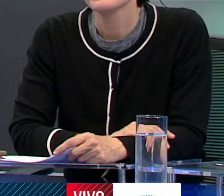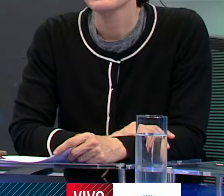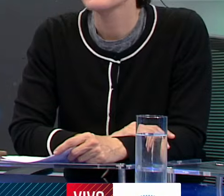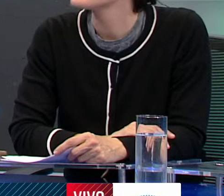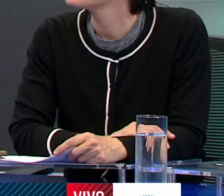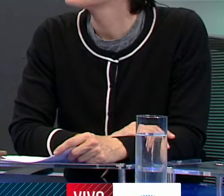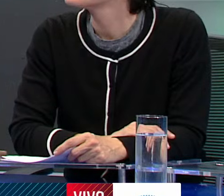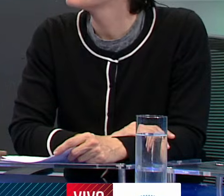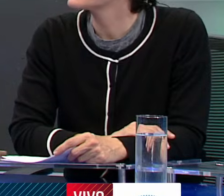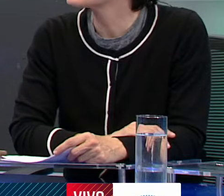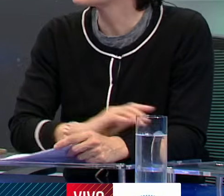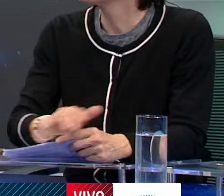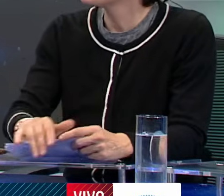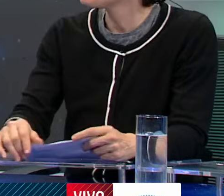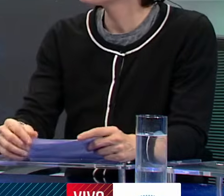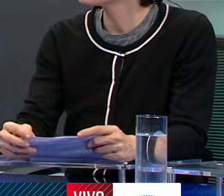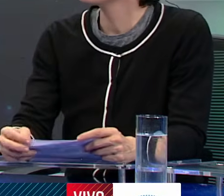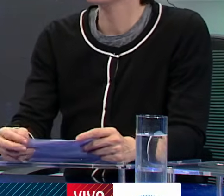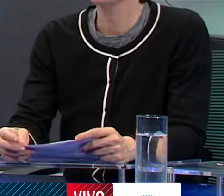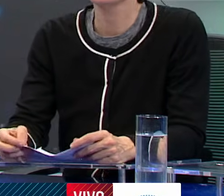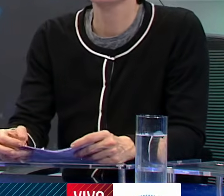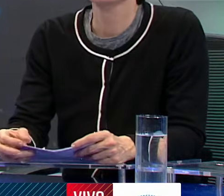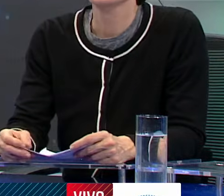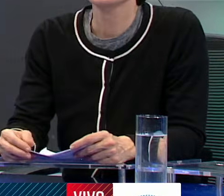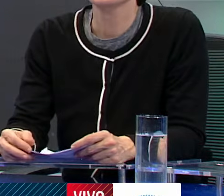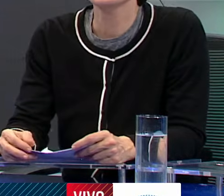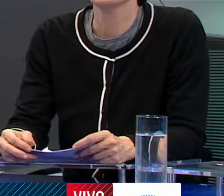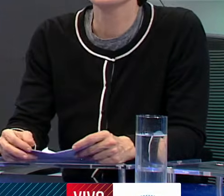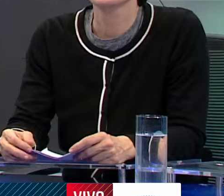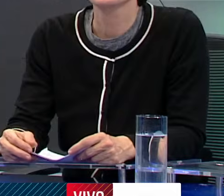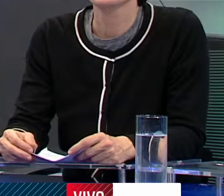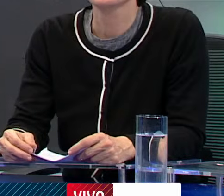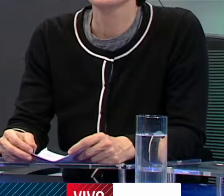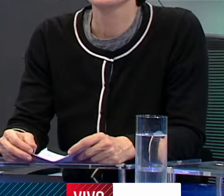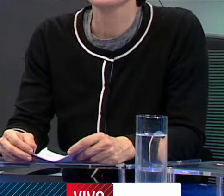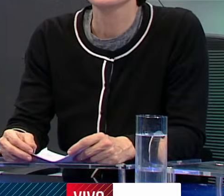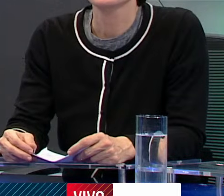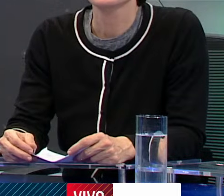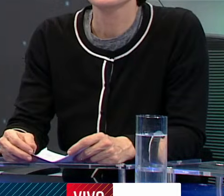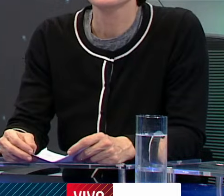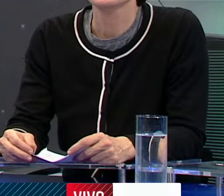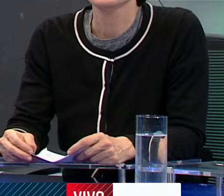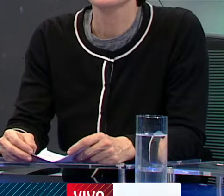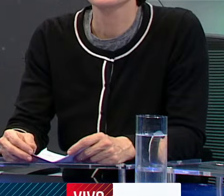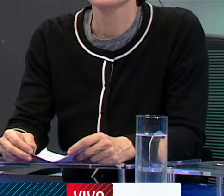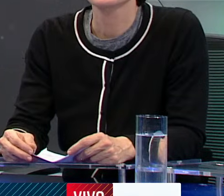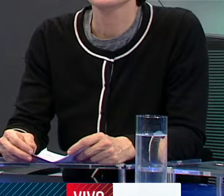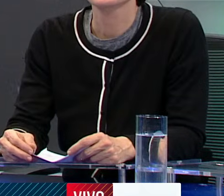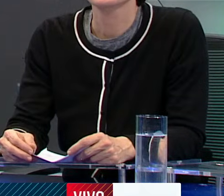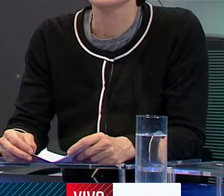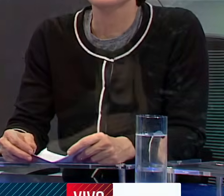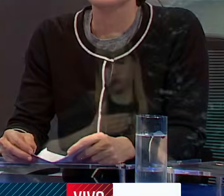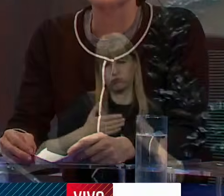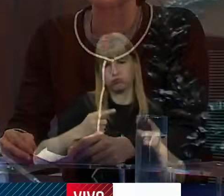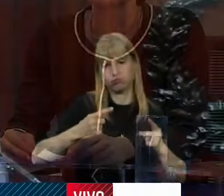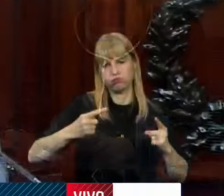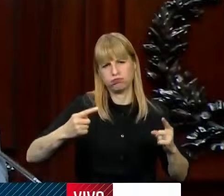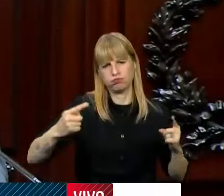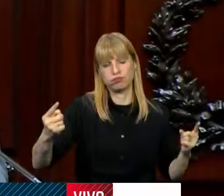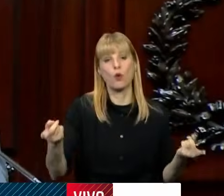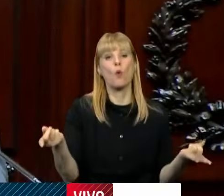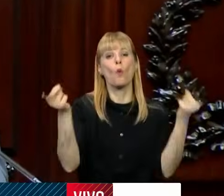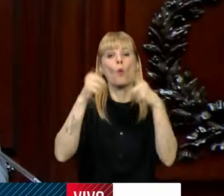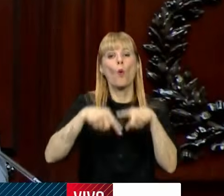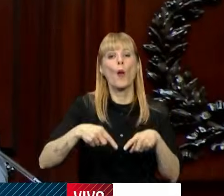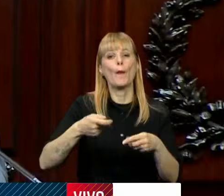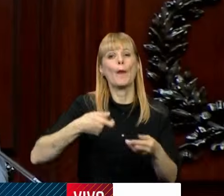la última partecita. La última parte, el último fragmento del ministro Francos aquí en Diputados. Volvió el crédito al